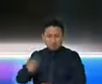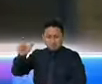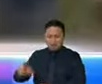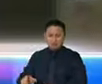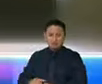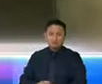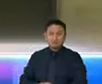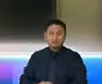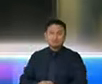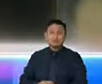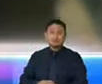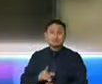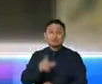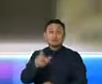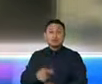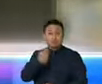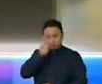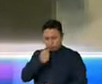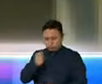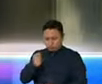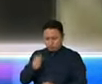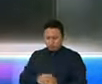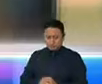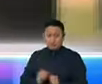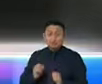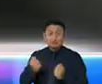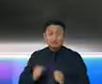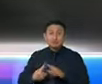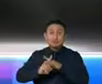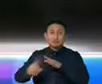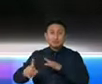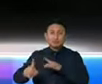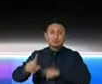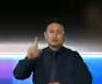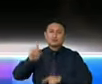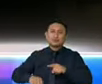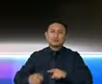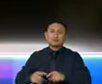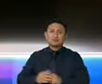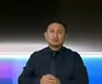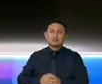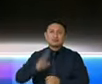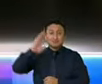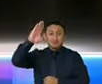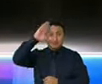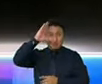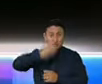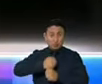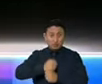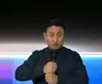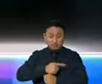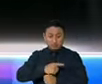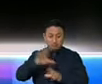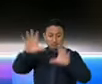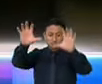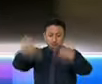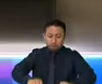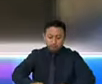Fueron captados por videos aficionados. Intentaron huir, pero fueron capturados por los guardias de seguridad de la SPOCH.